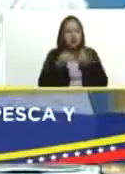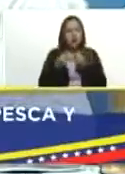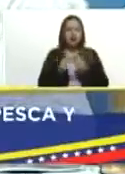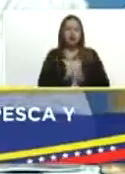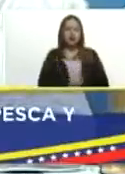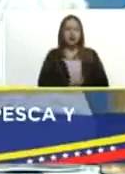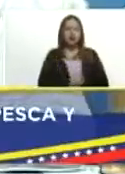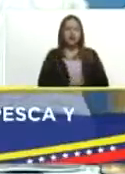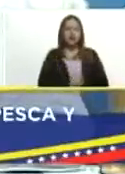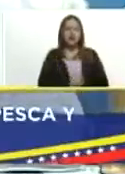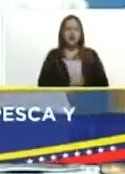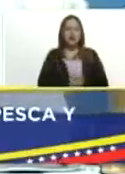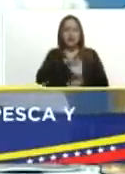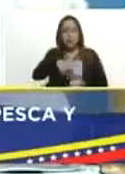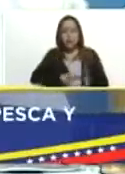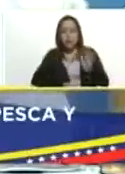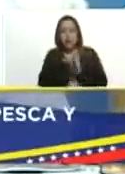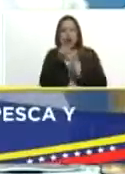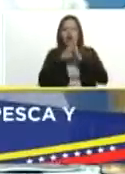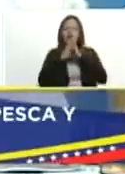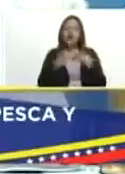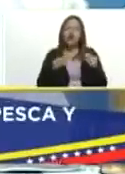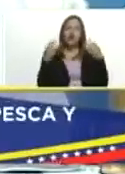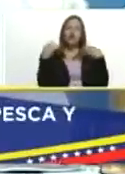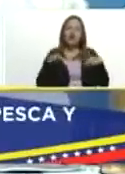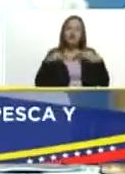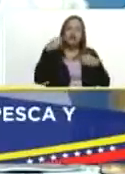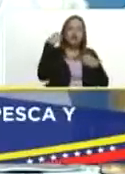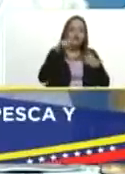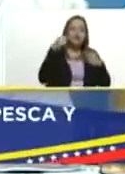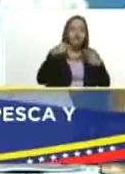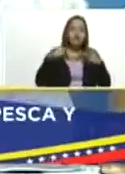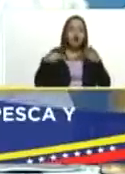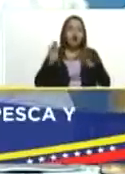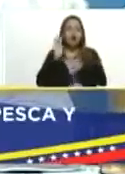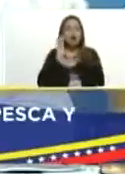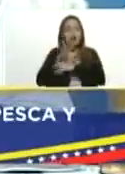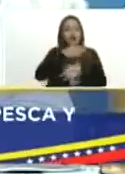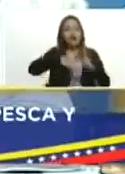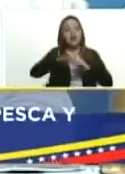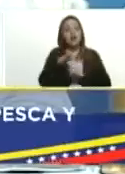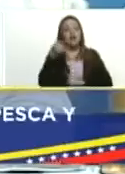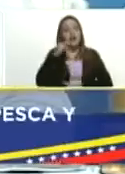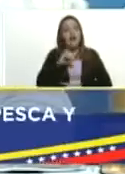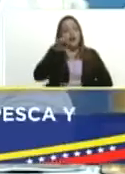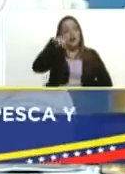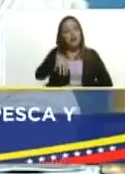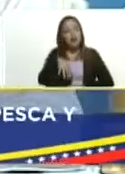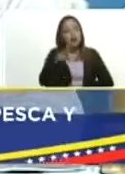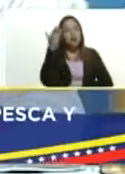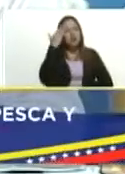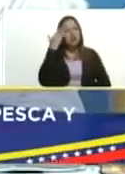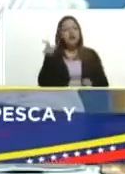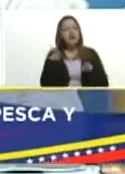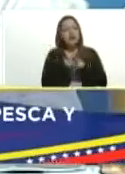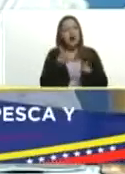explotación sustentable de todos nuestros recursos naturales que tiene nuestro estado, a saber cómo es el gas, cómo es el cacao,